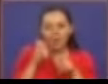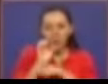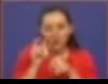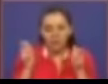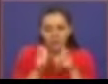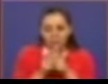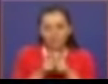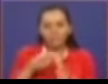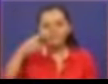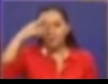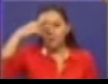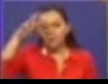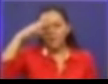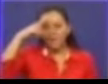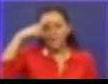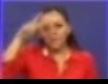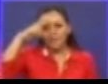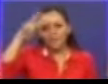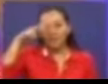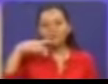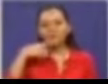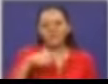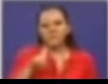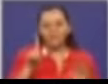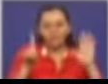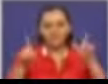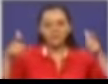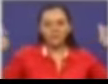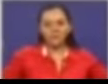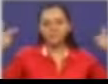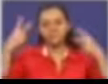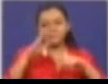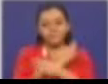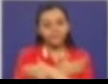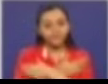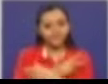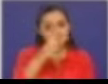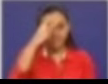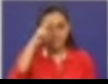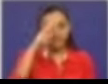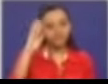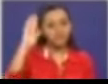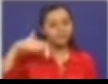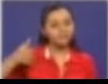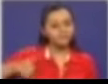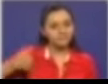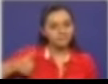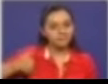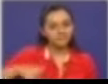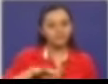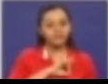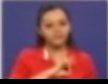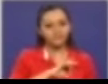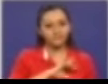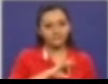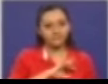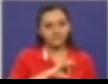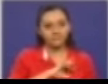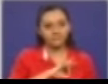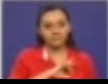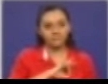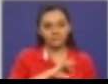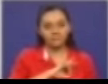México tiene 6 veces más población que Ecuador, pero felicitaciones a México. Y viene Argentina, Chile, que tiene la misma